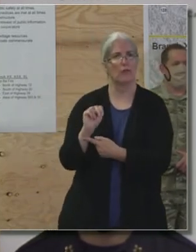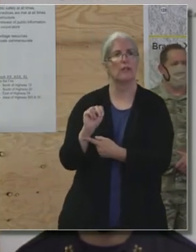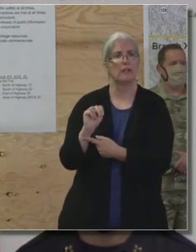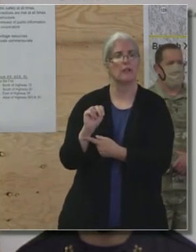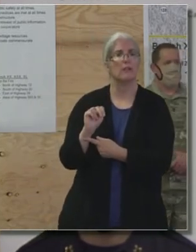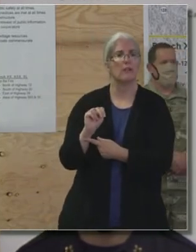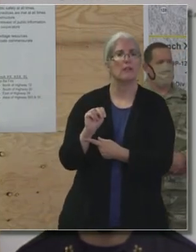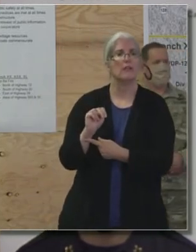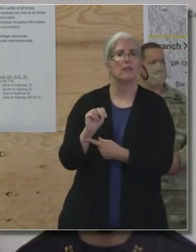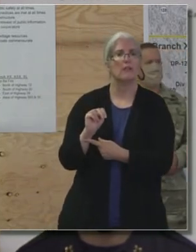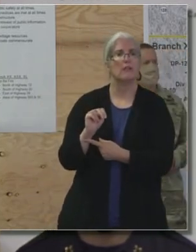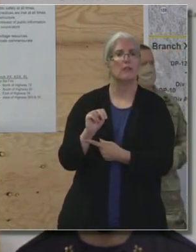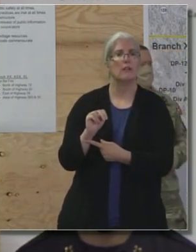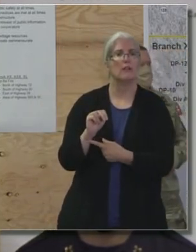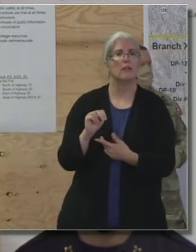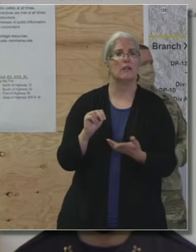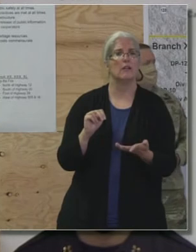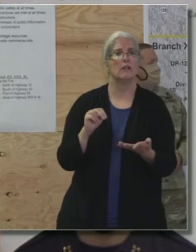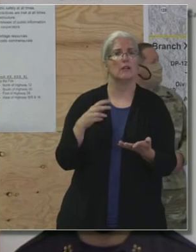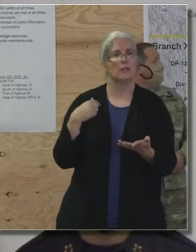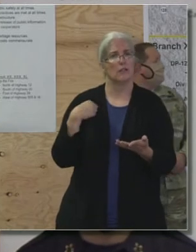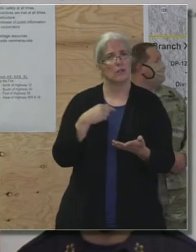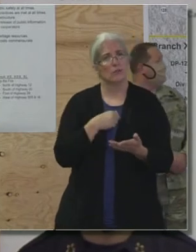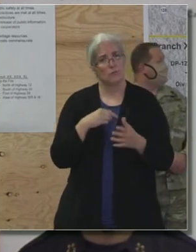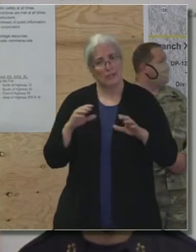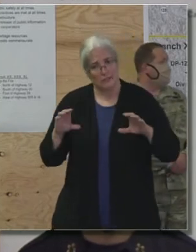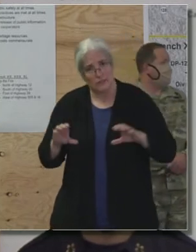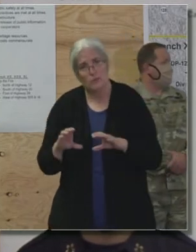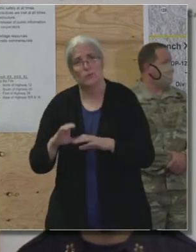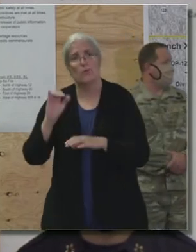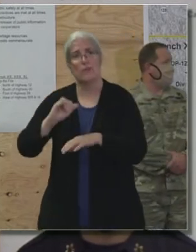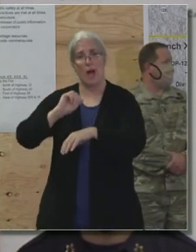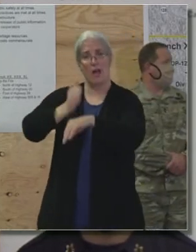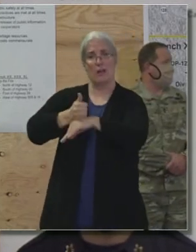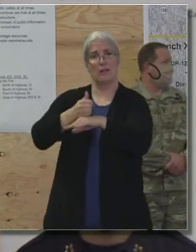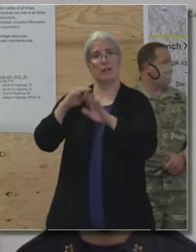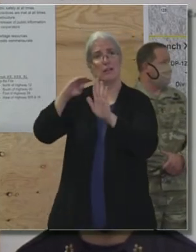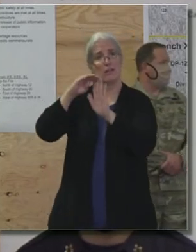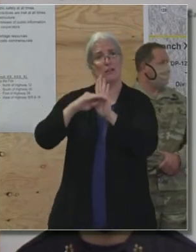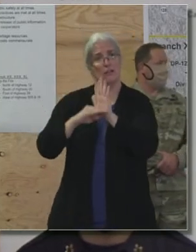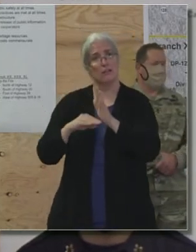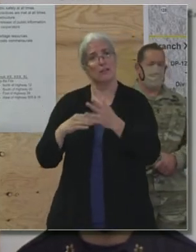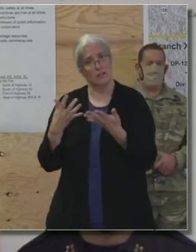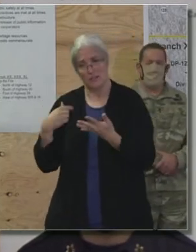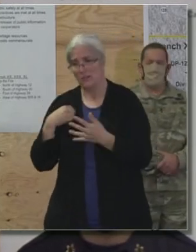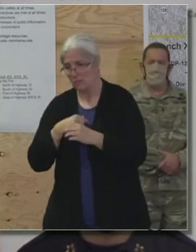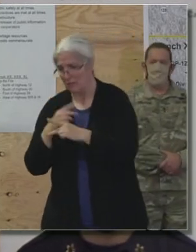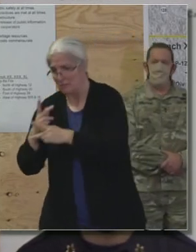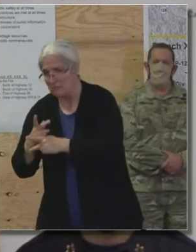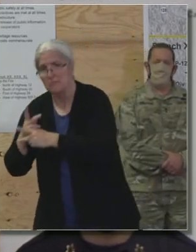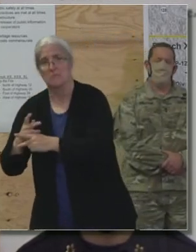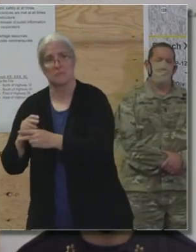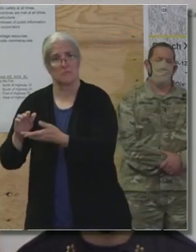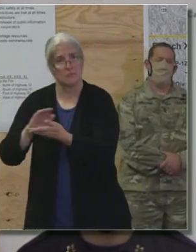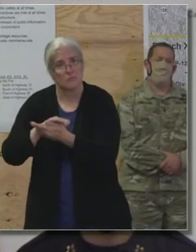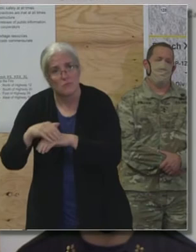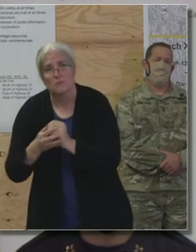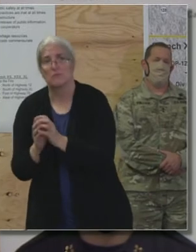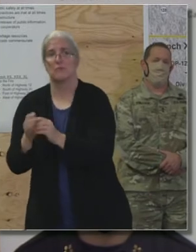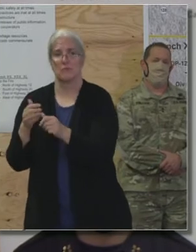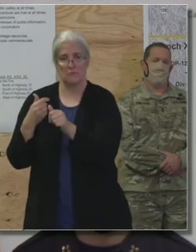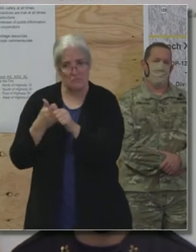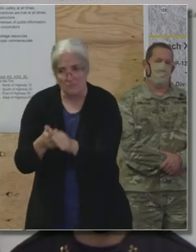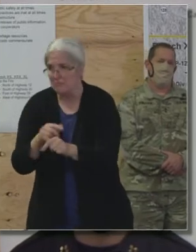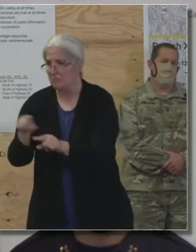estos procedimientos ya estaban en efecto y demostraron su eficacia en los centros de evacuación que surgieron en las últimas